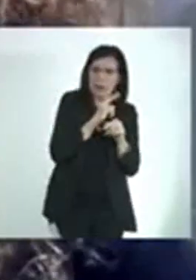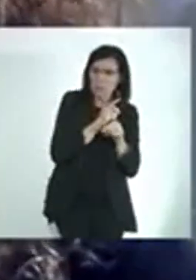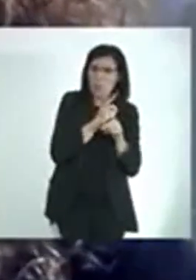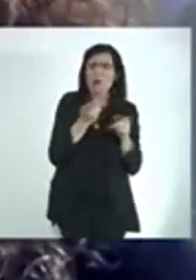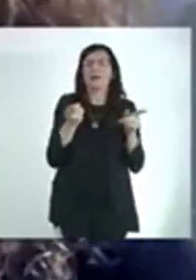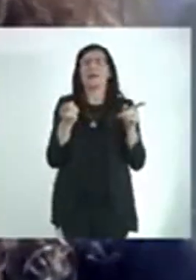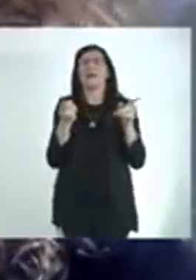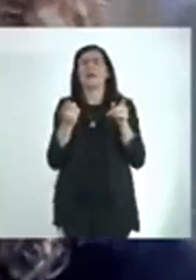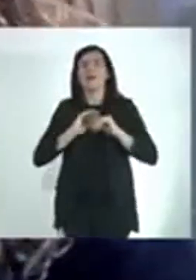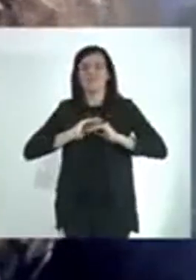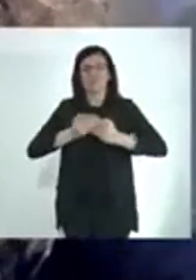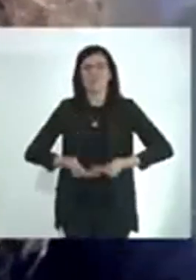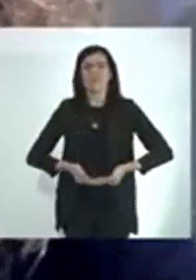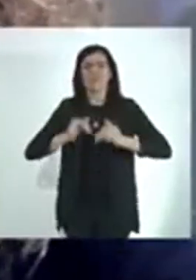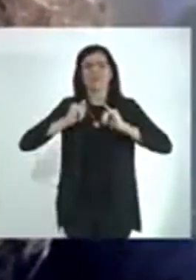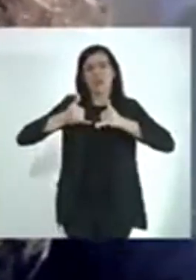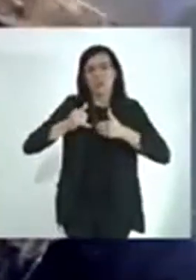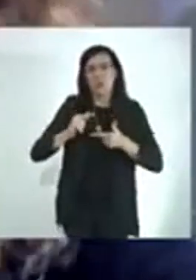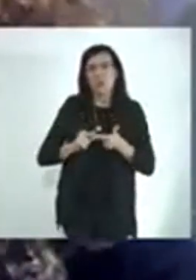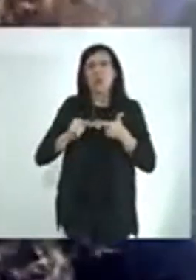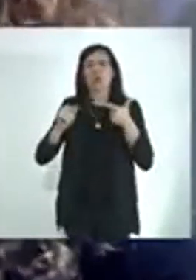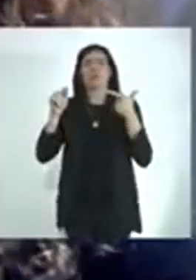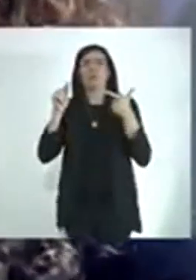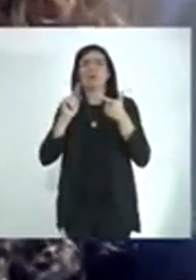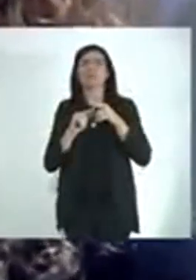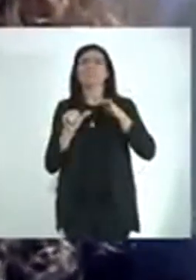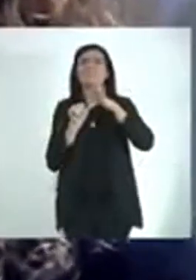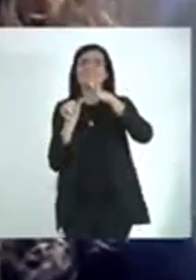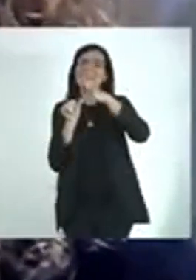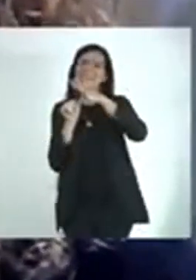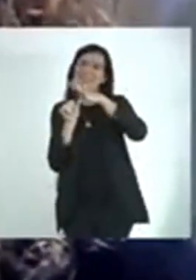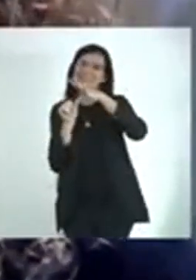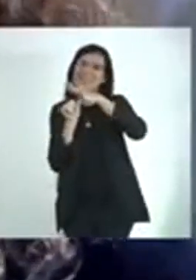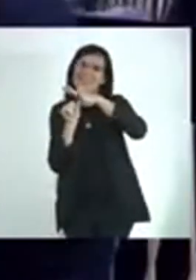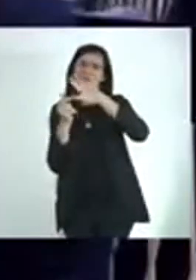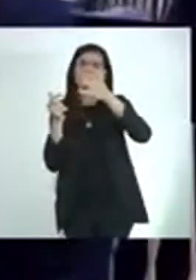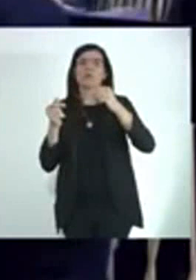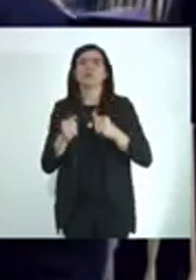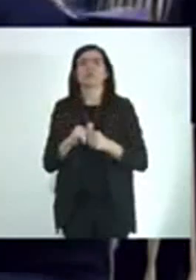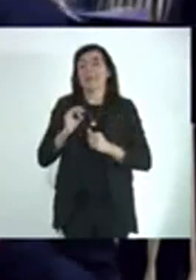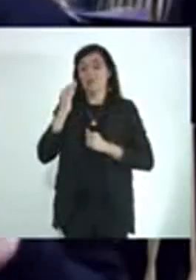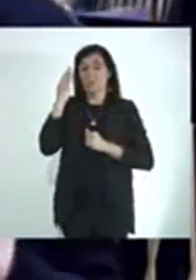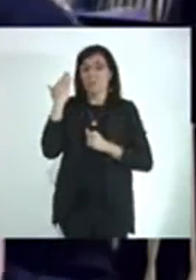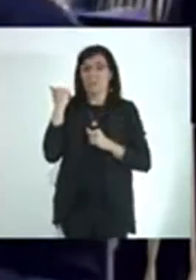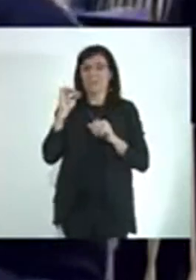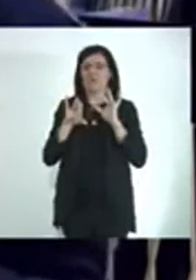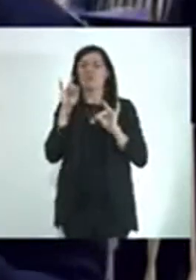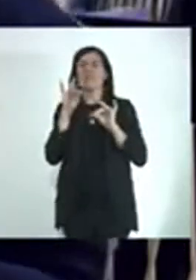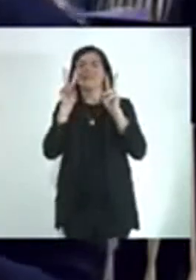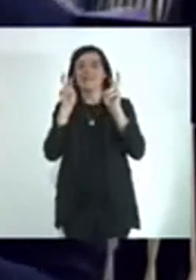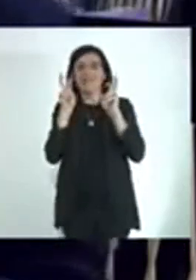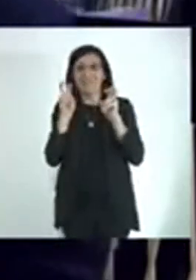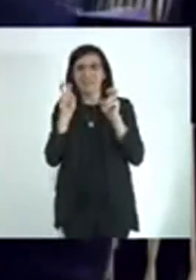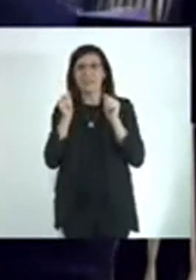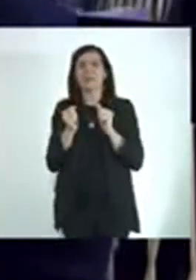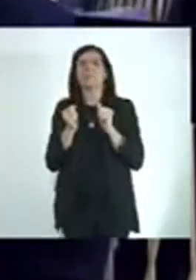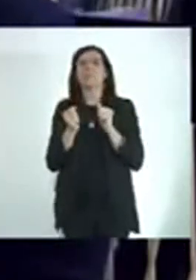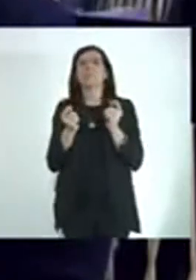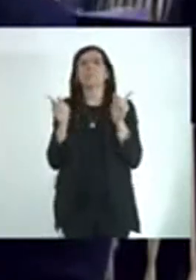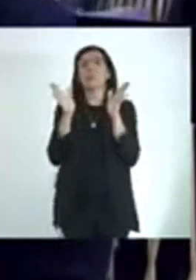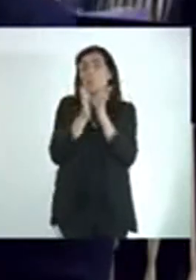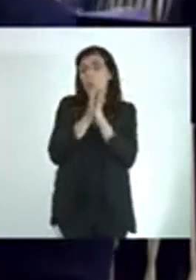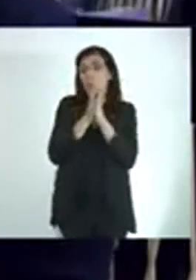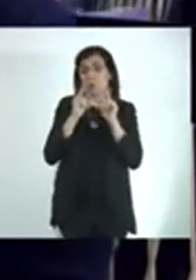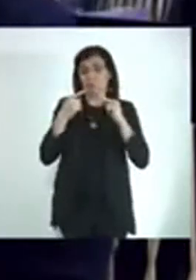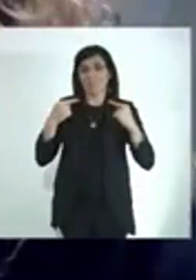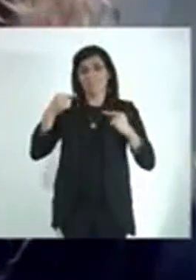en la adolescencia, y identidad de género, que fue el del año pasado. Dentro de lo que es la materia teatro, que está